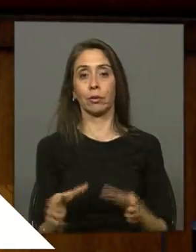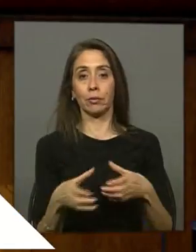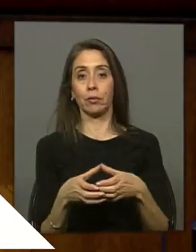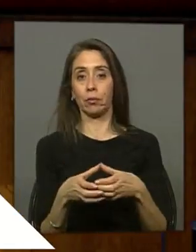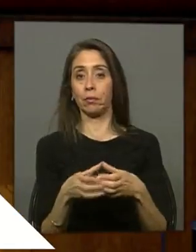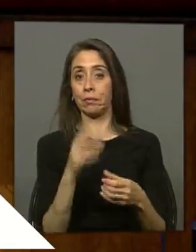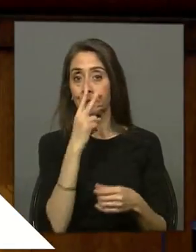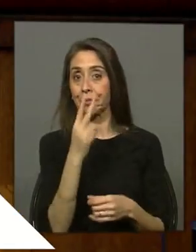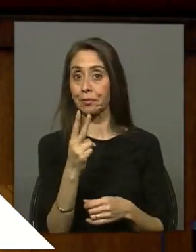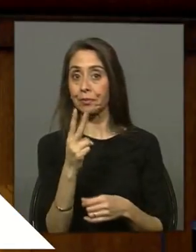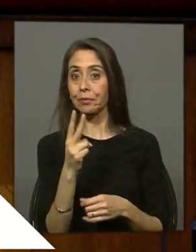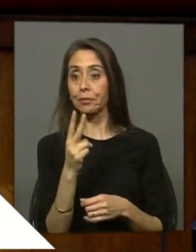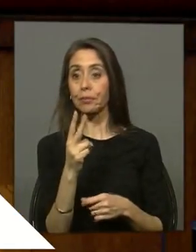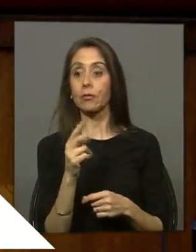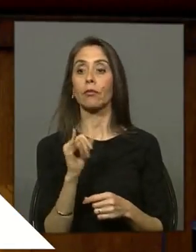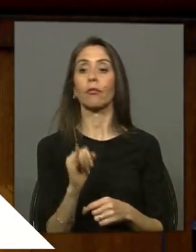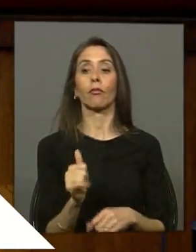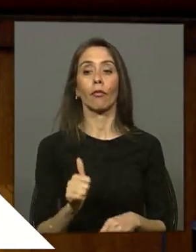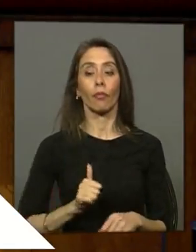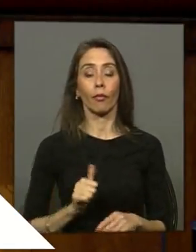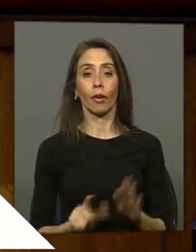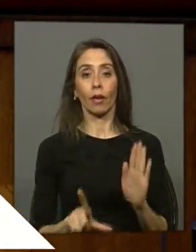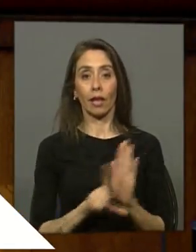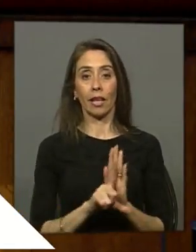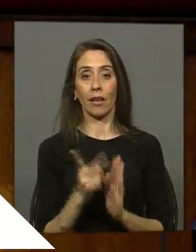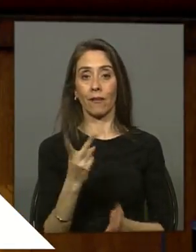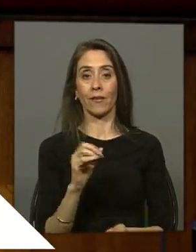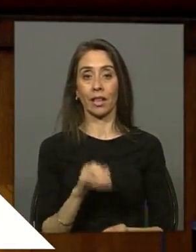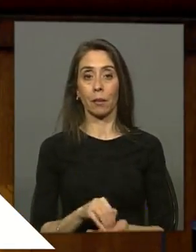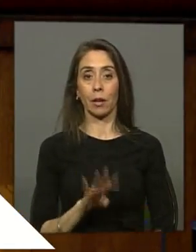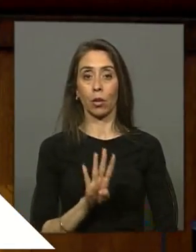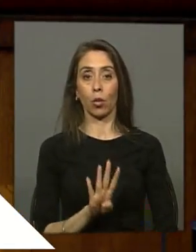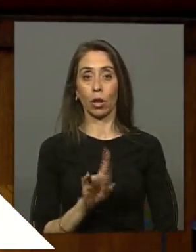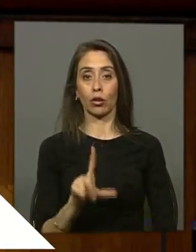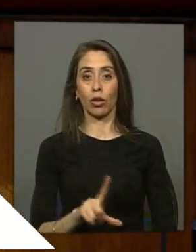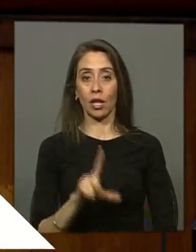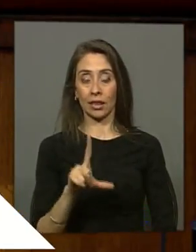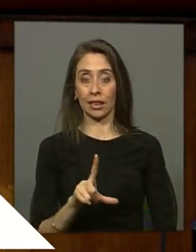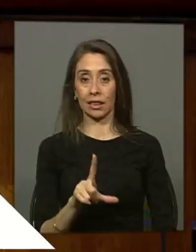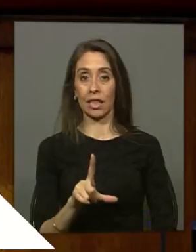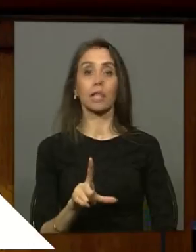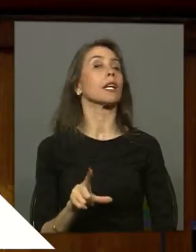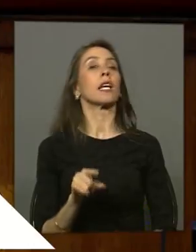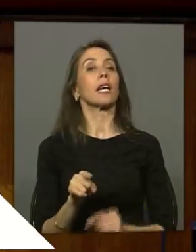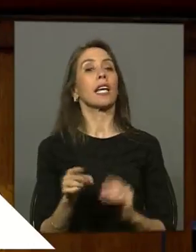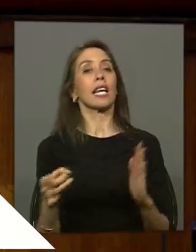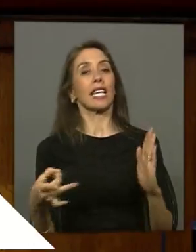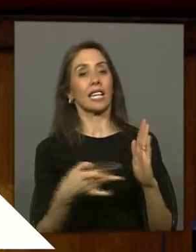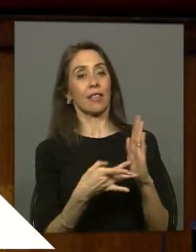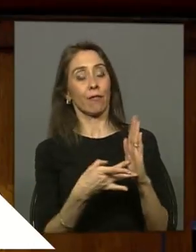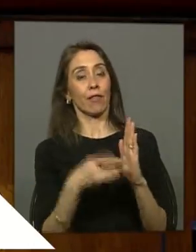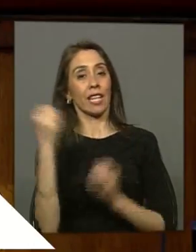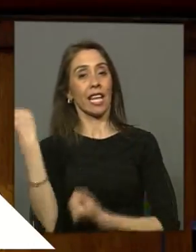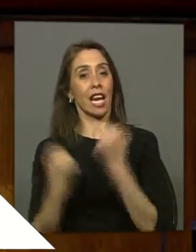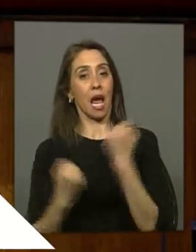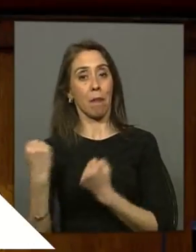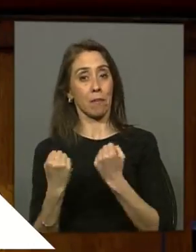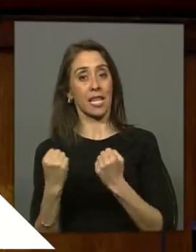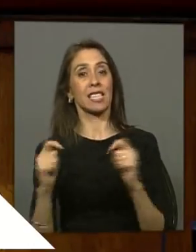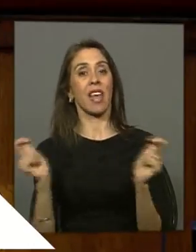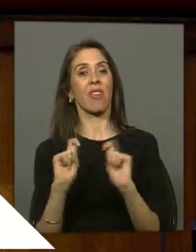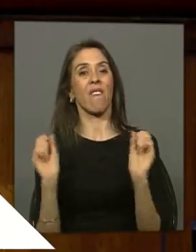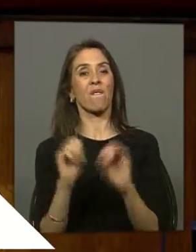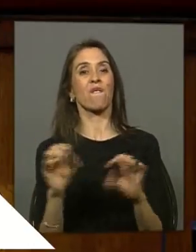considera que según una correcta aplicación de la ley 20.417 corresponde clasificar las infracciones del titular del relleno